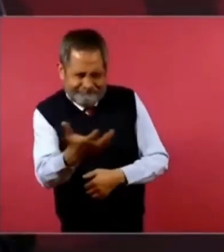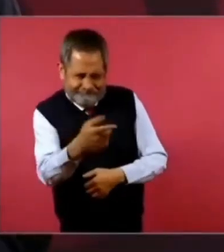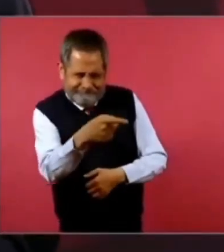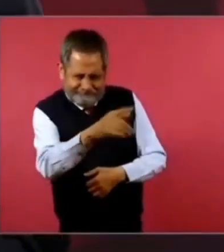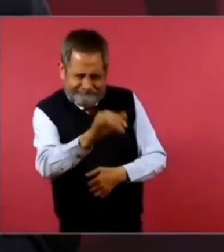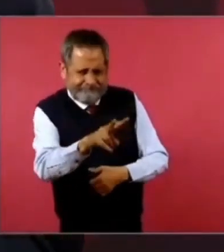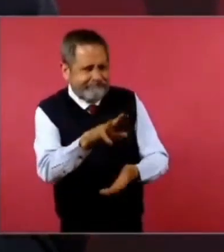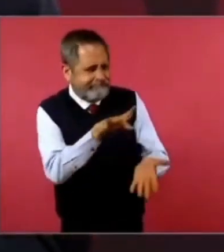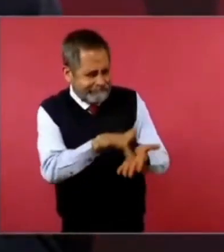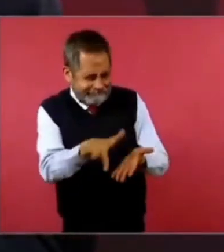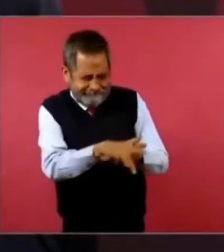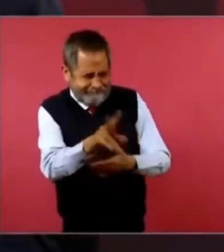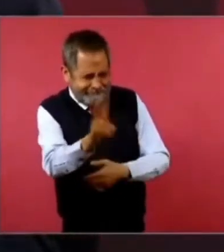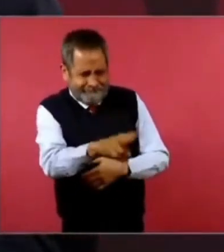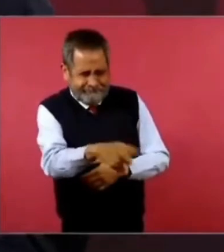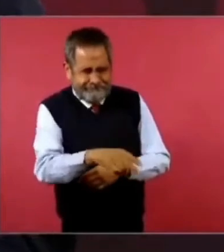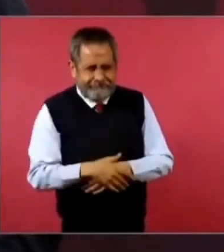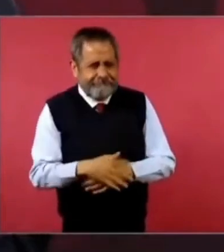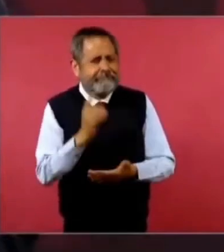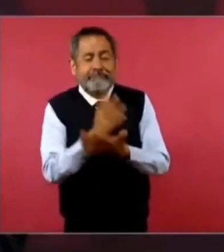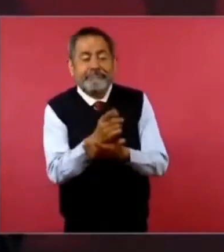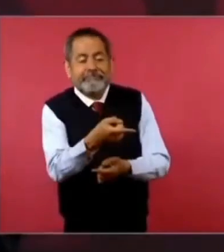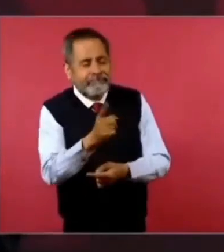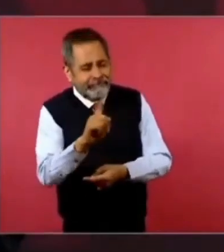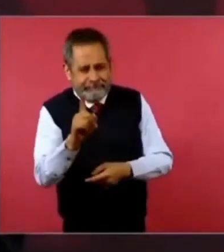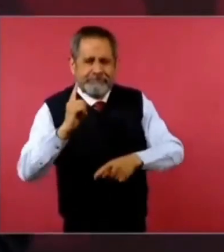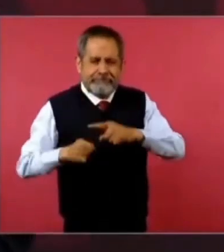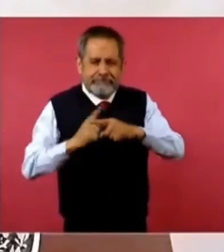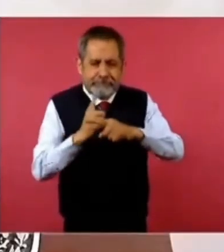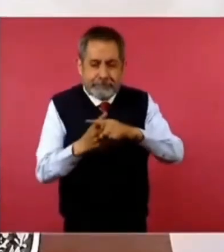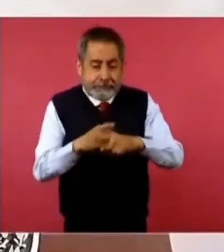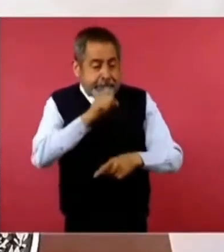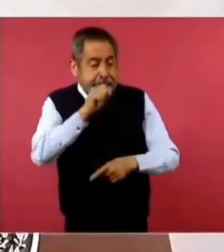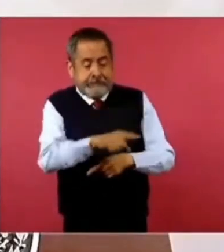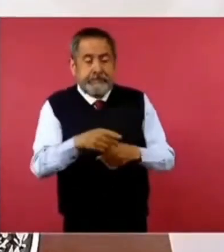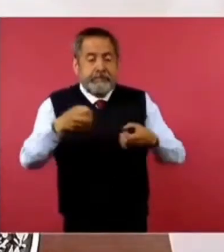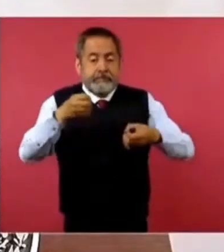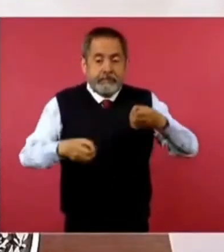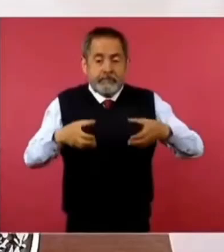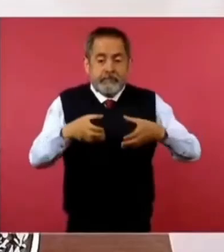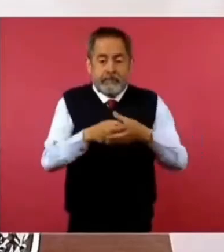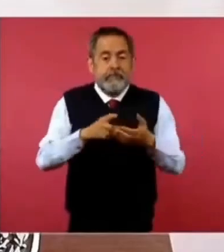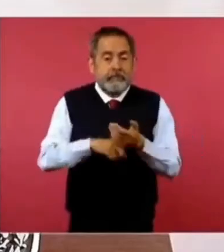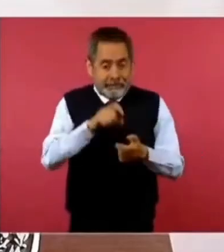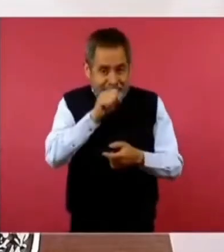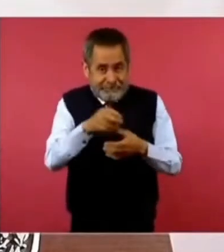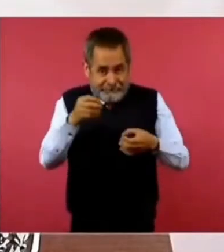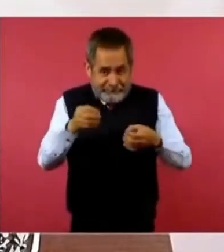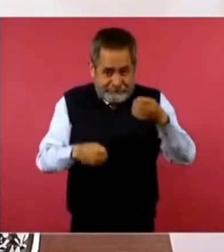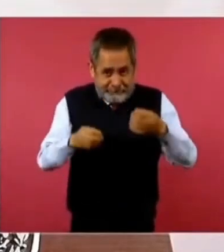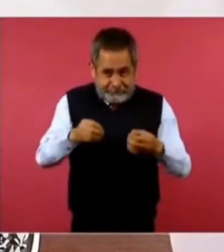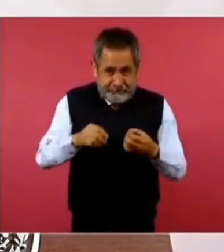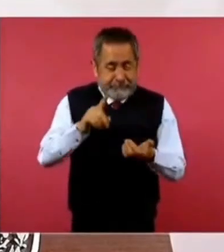lo apoyaron. Y no solo eso, el juez que hizo eso